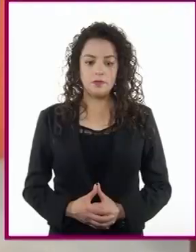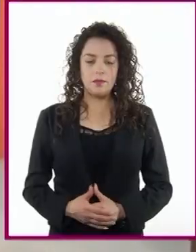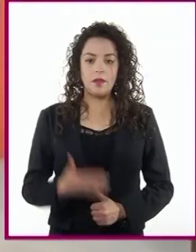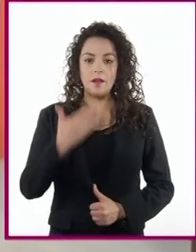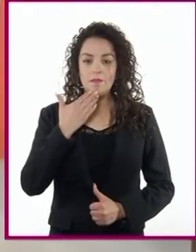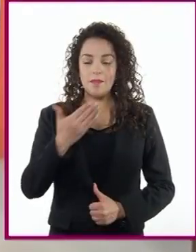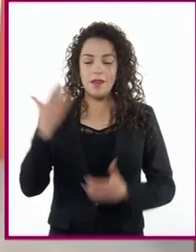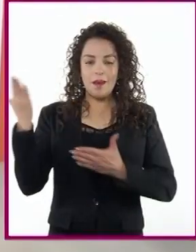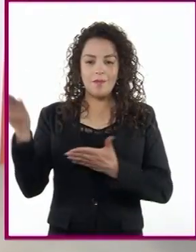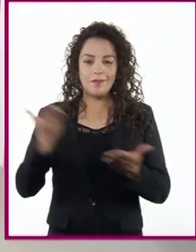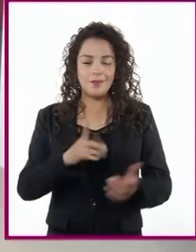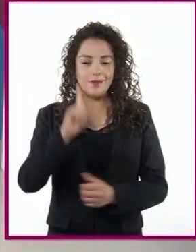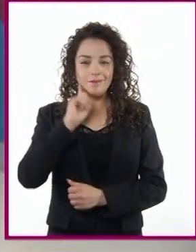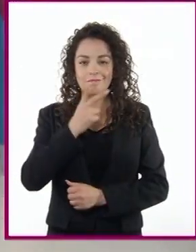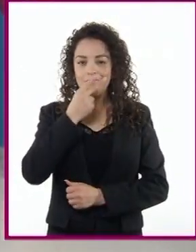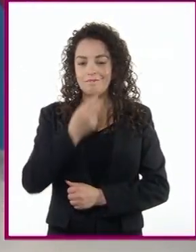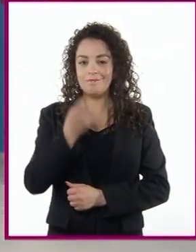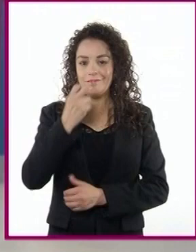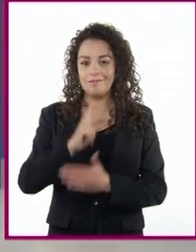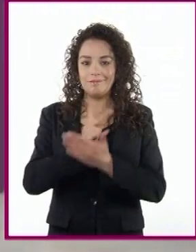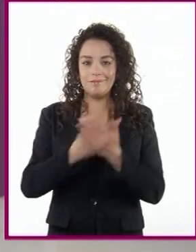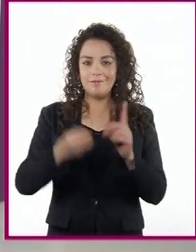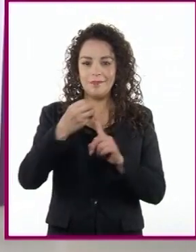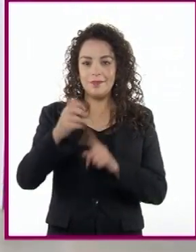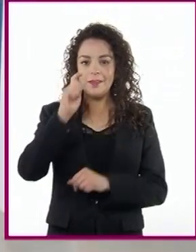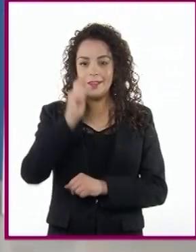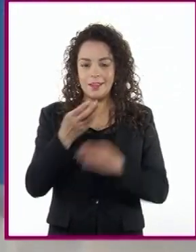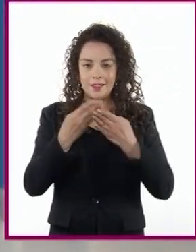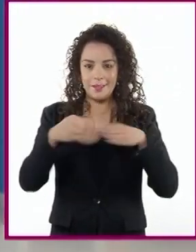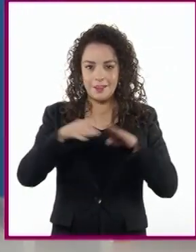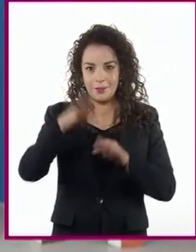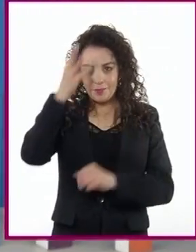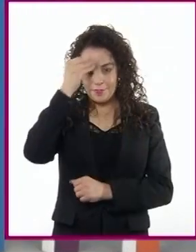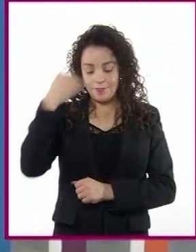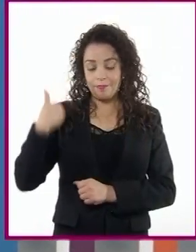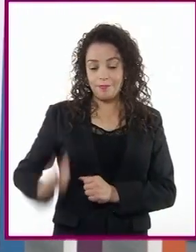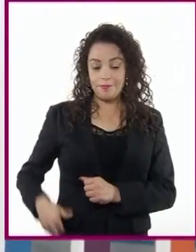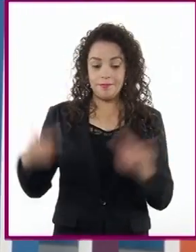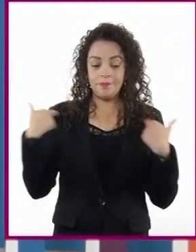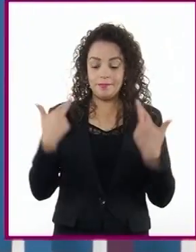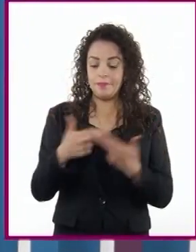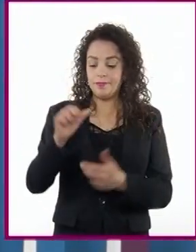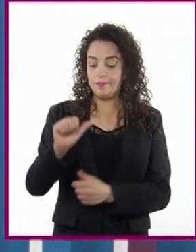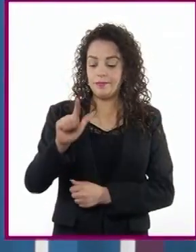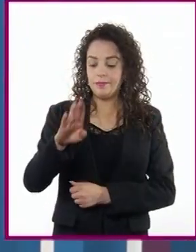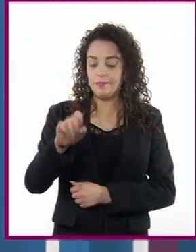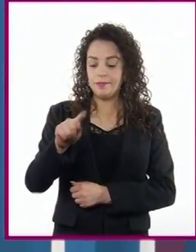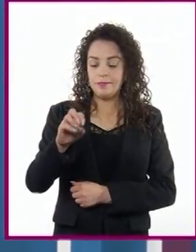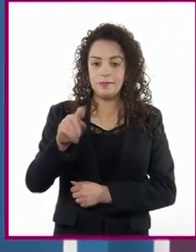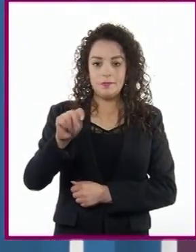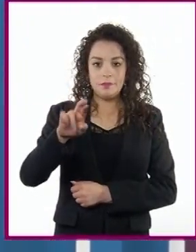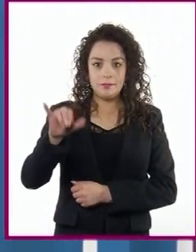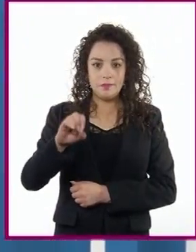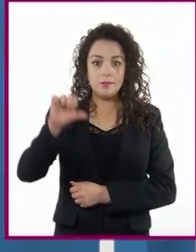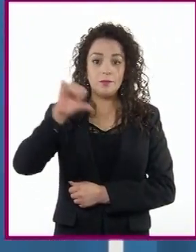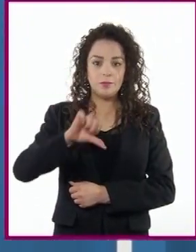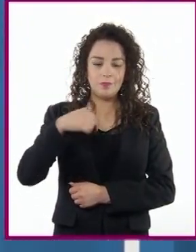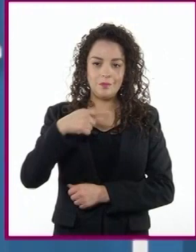Bienvenidas y bienvenidos a una sesión más de Aprende en Casa. Soy el maestro Alberto Trejo y el día de hoy los acompañaré en esta